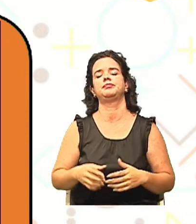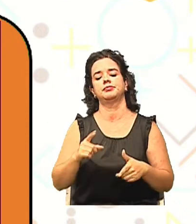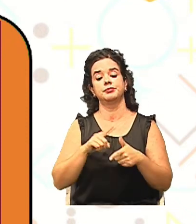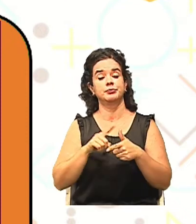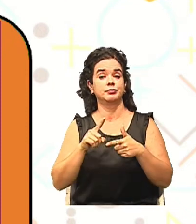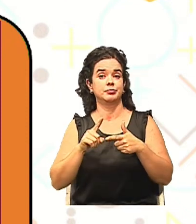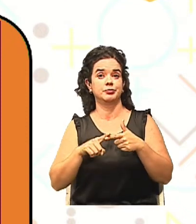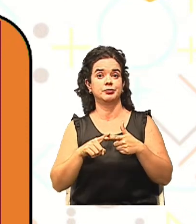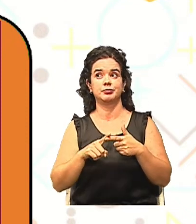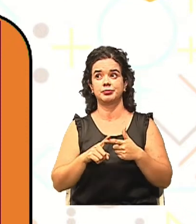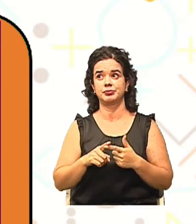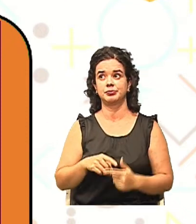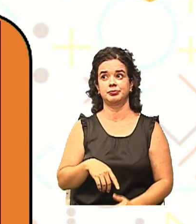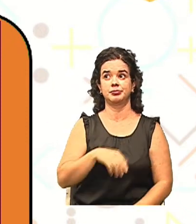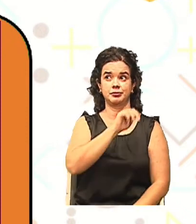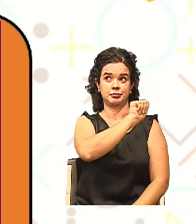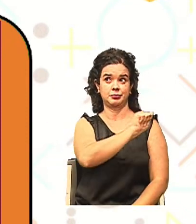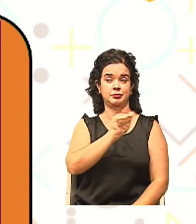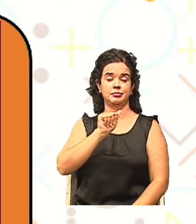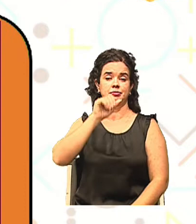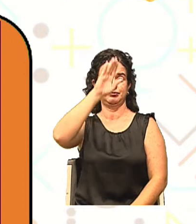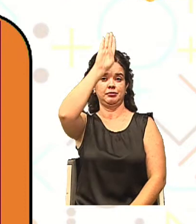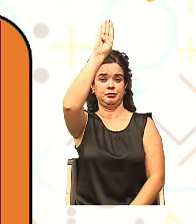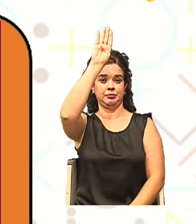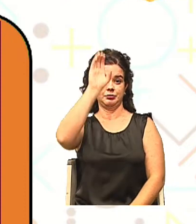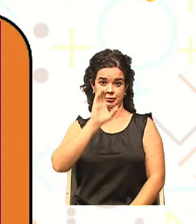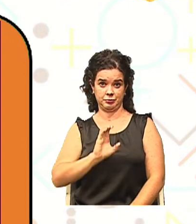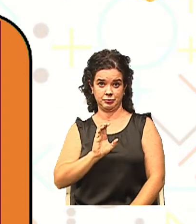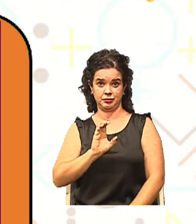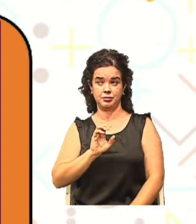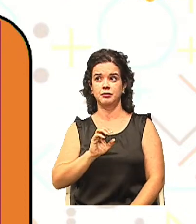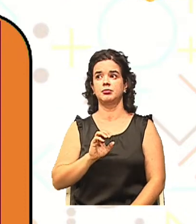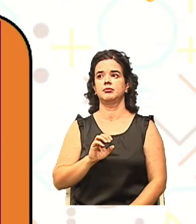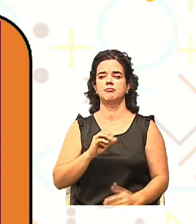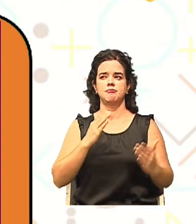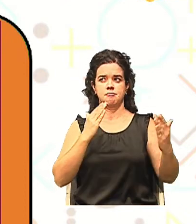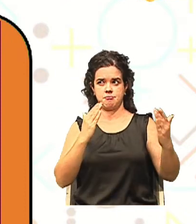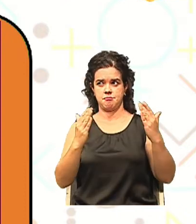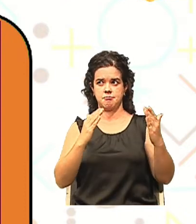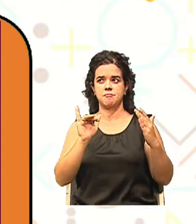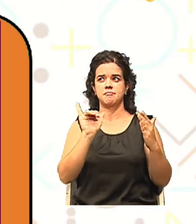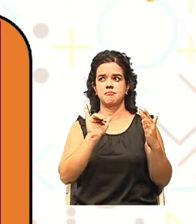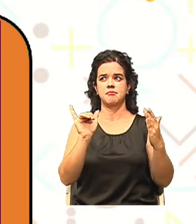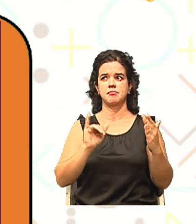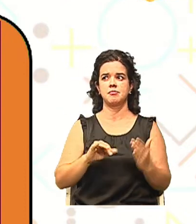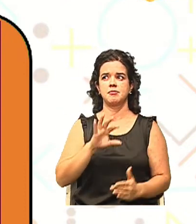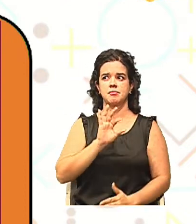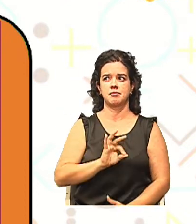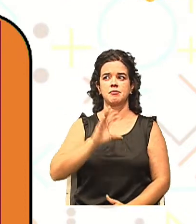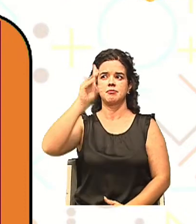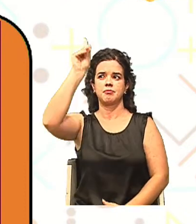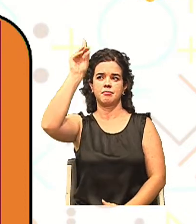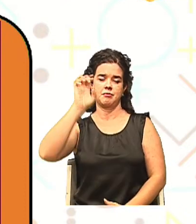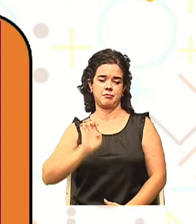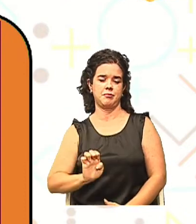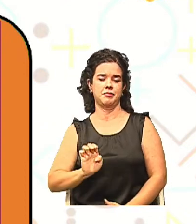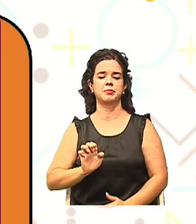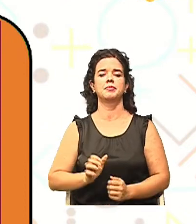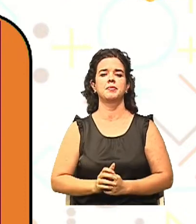el triángulo ABC es semejante al triángulo FDE por el